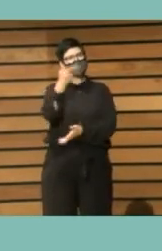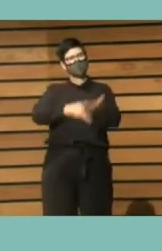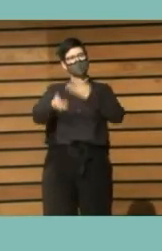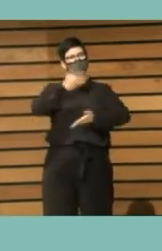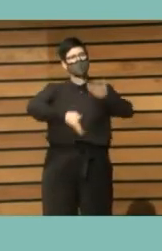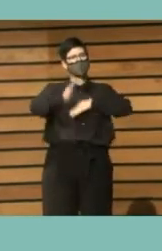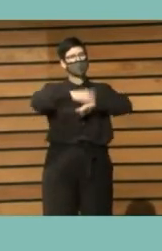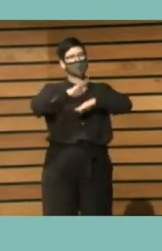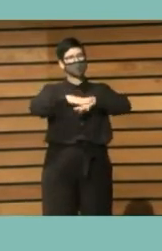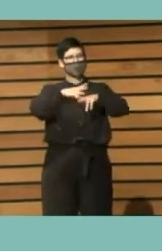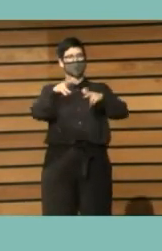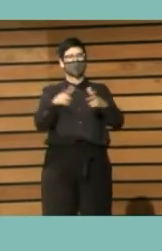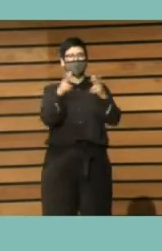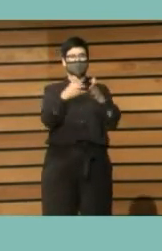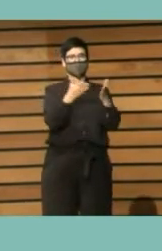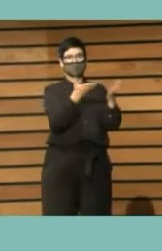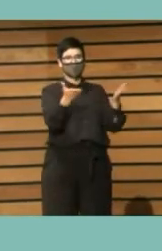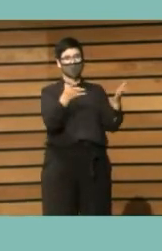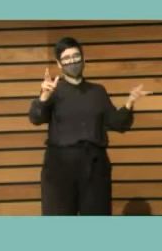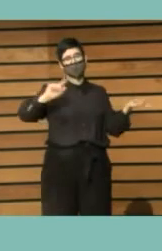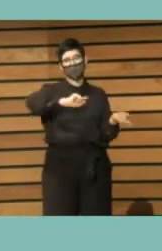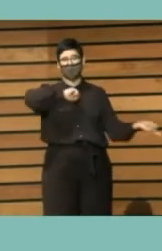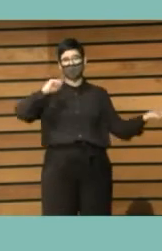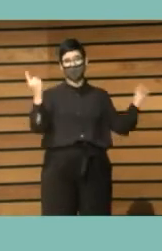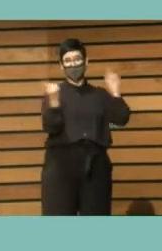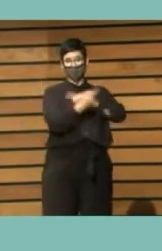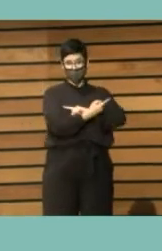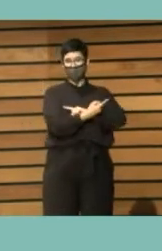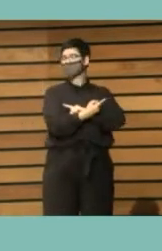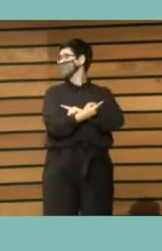cambio social